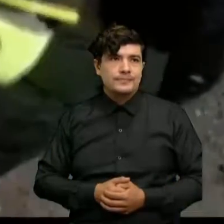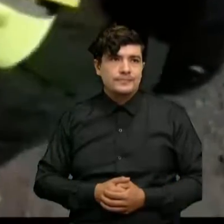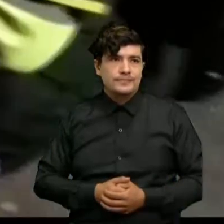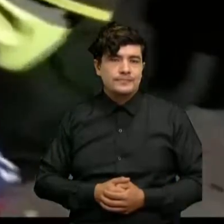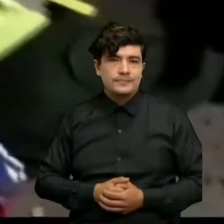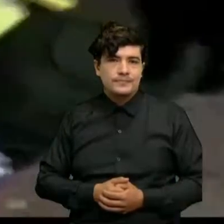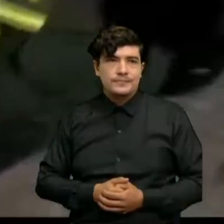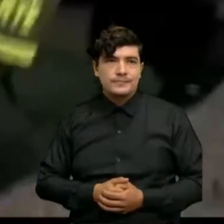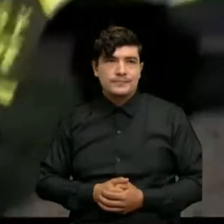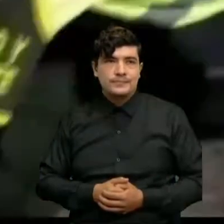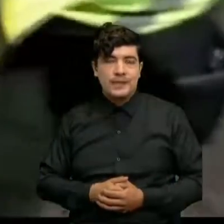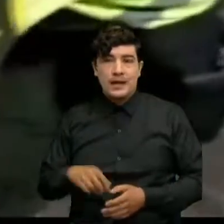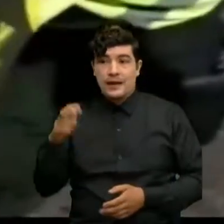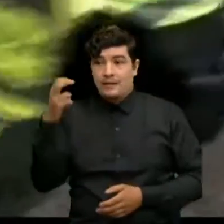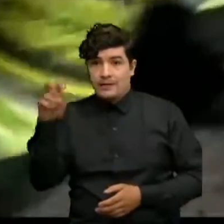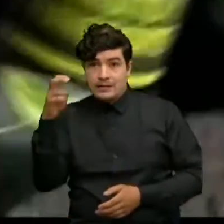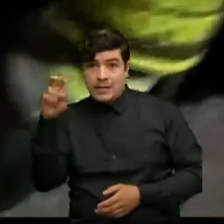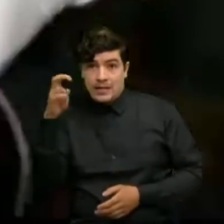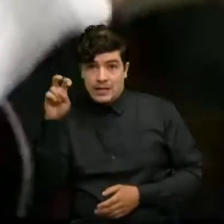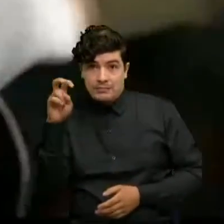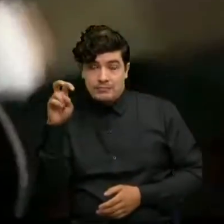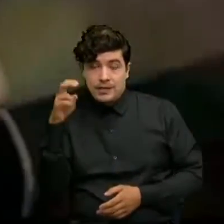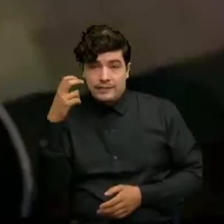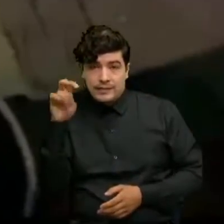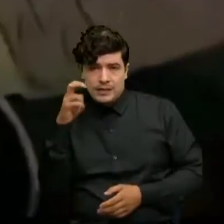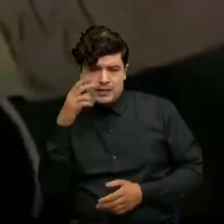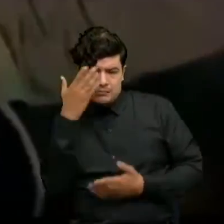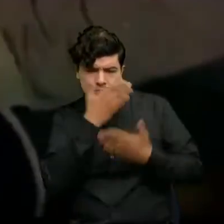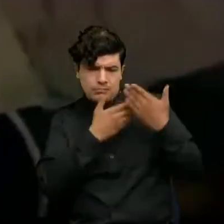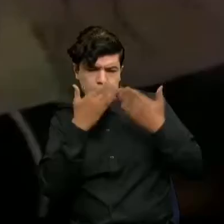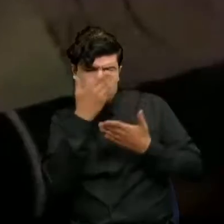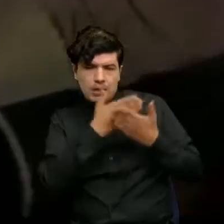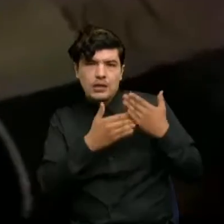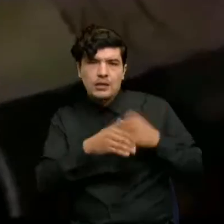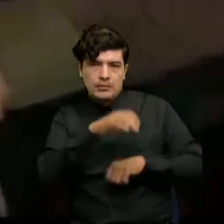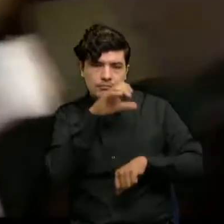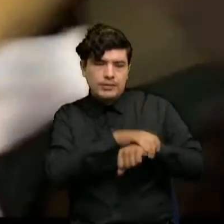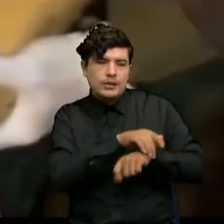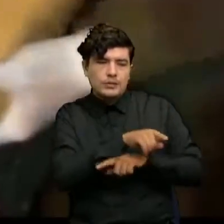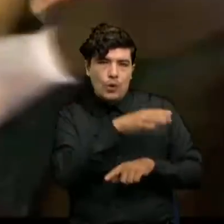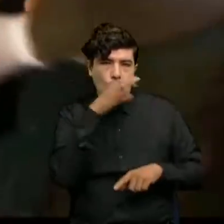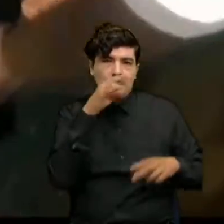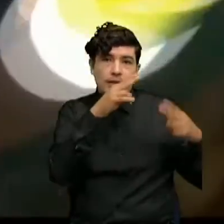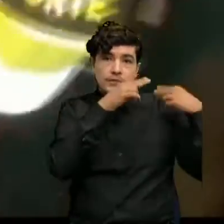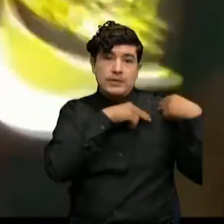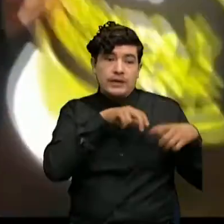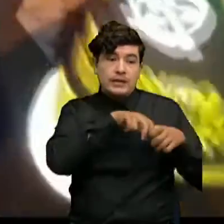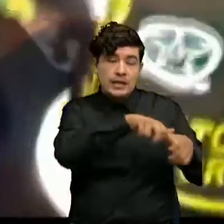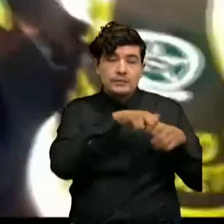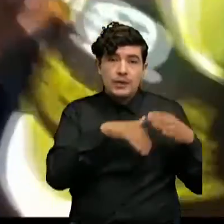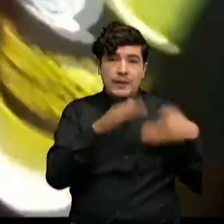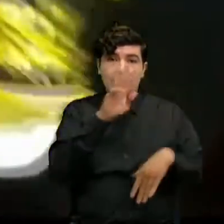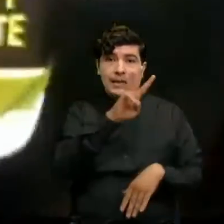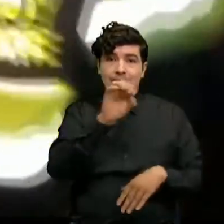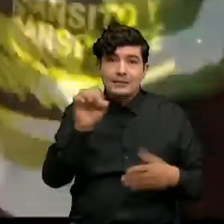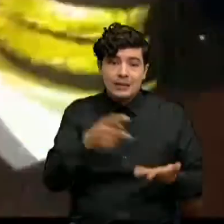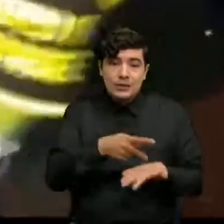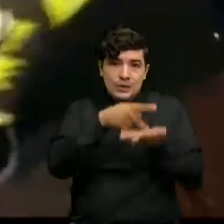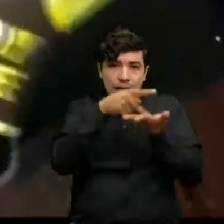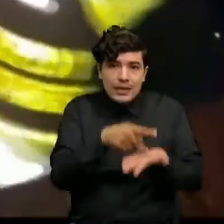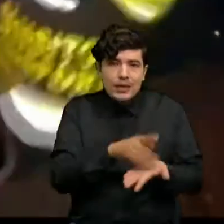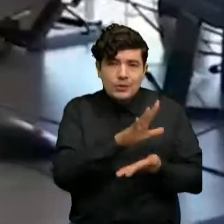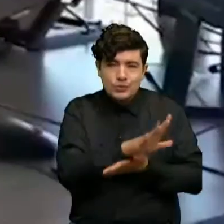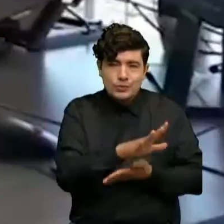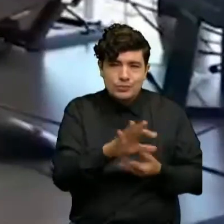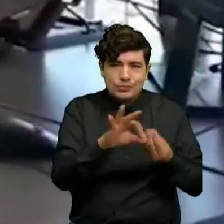de la fiscalía permitieron que un juez impusiera medida de aseguramiento en cárcel a un hombre señalado de transportar más de 300 kilos de marihuana en